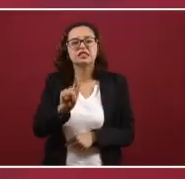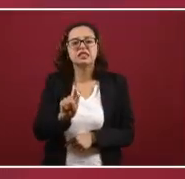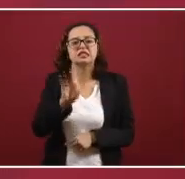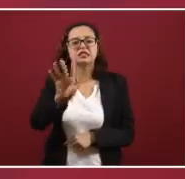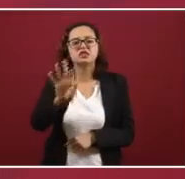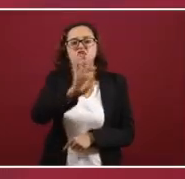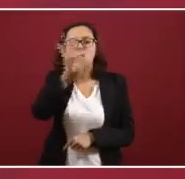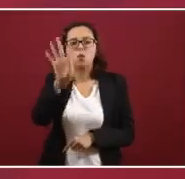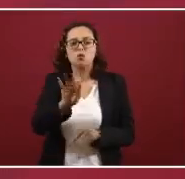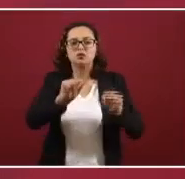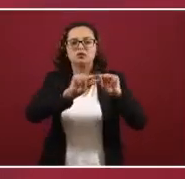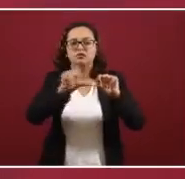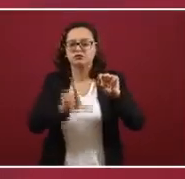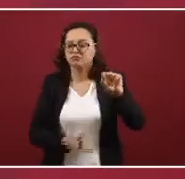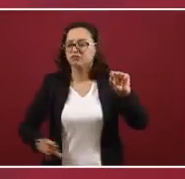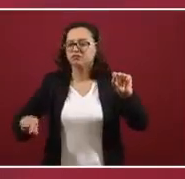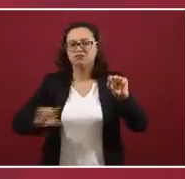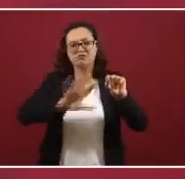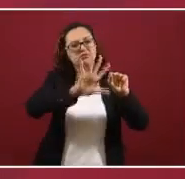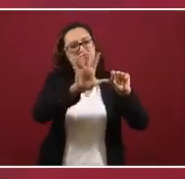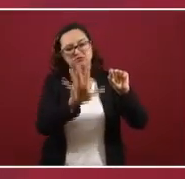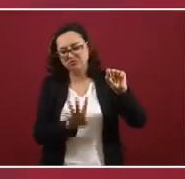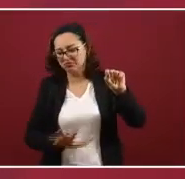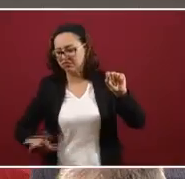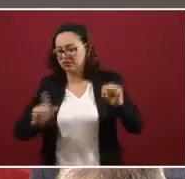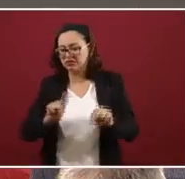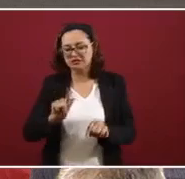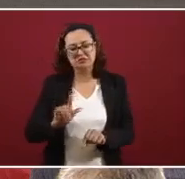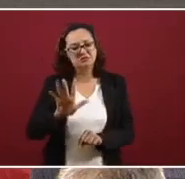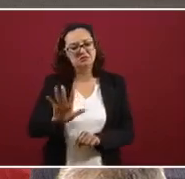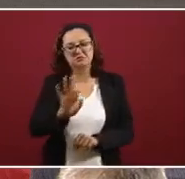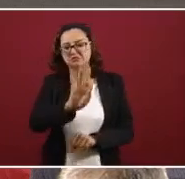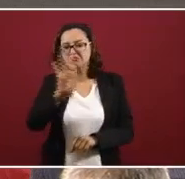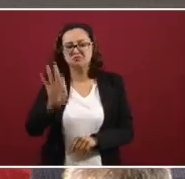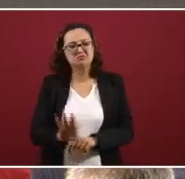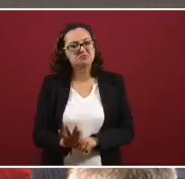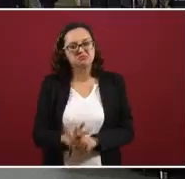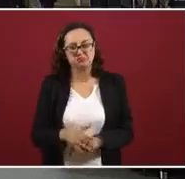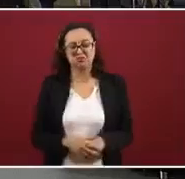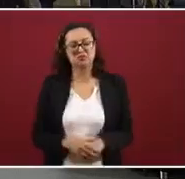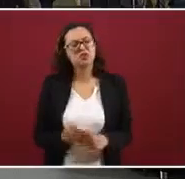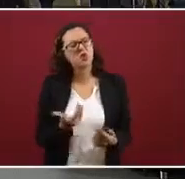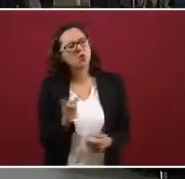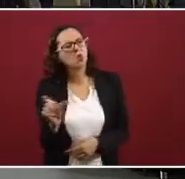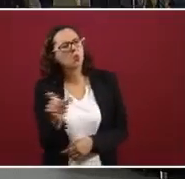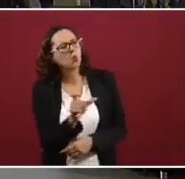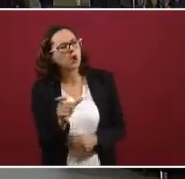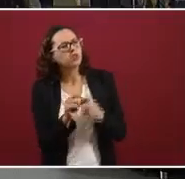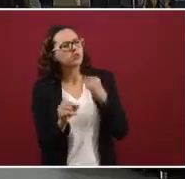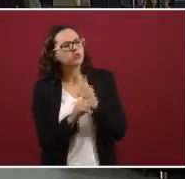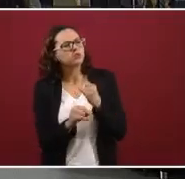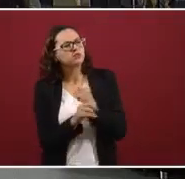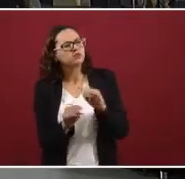75% del territorio nacional. ¿Para cuándo cree usted que este internet llegue a todo México,